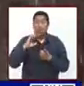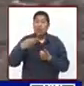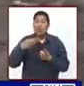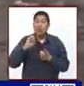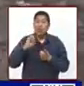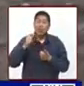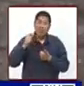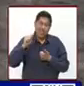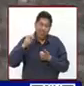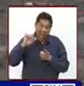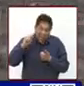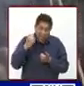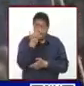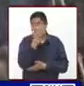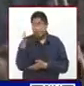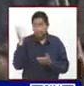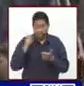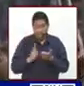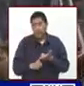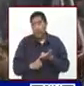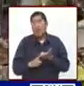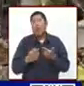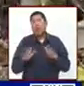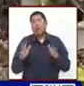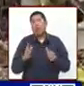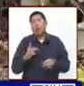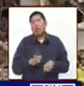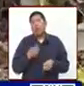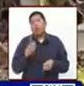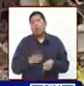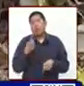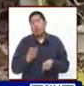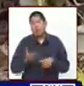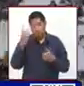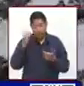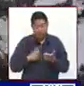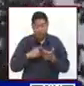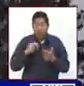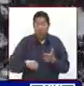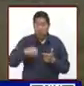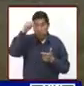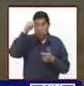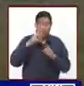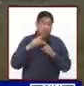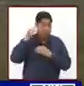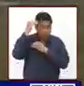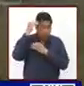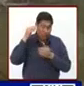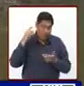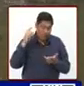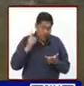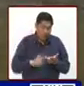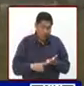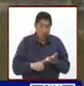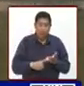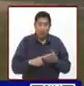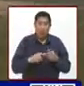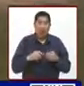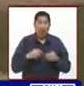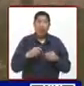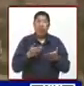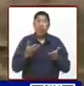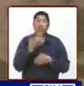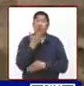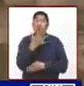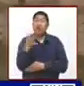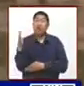Sí, por ejemplo. Bueno, el cada norte, año claro, ya es una recurrencia, vamos sí, a decir. El norte del departamento de Santa Cruz también, áreas protegidas como